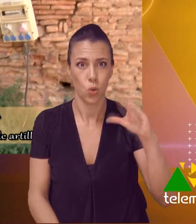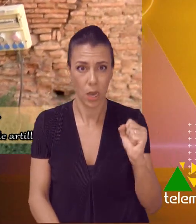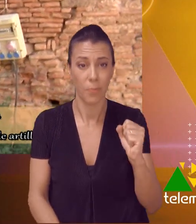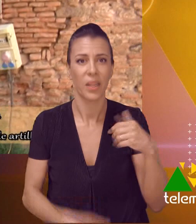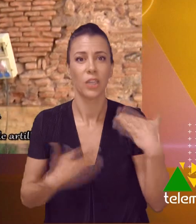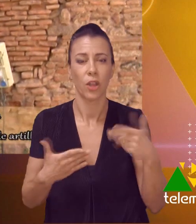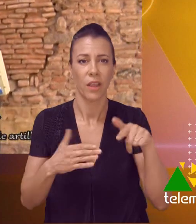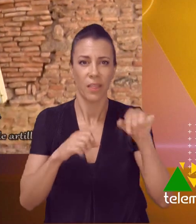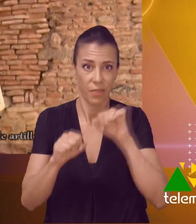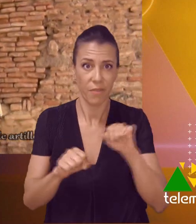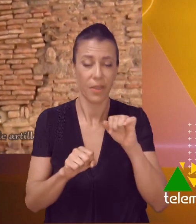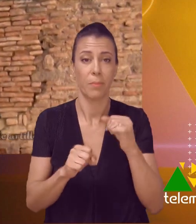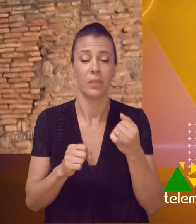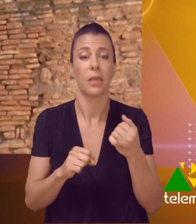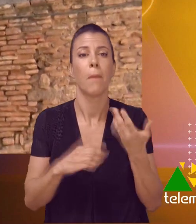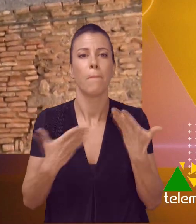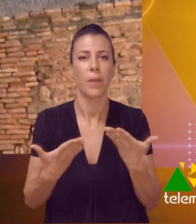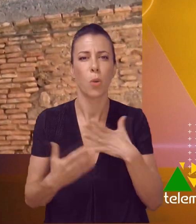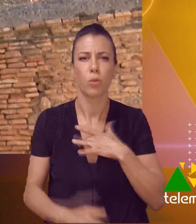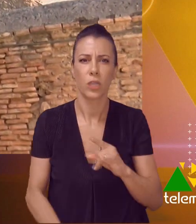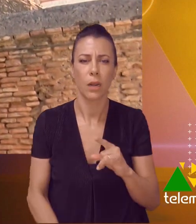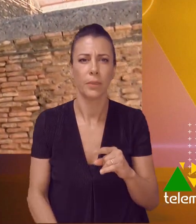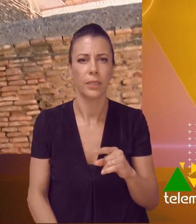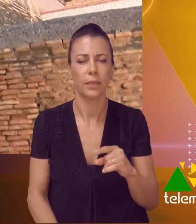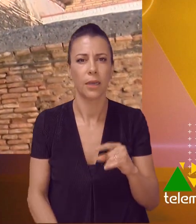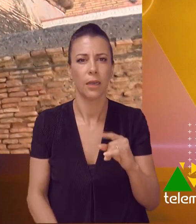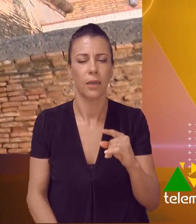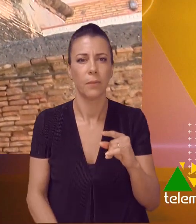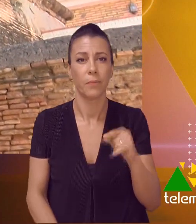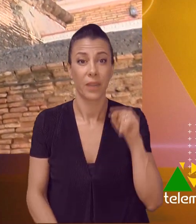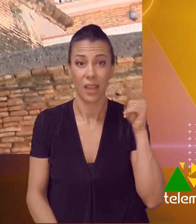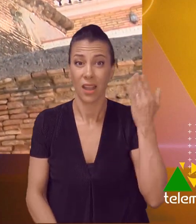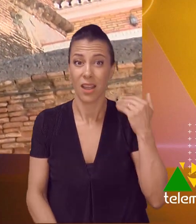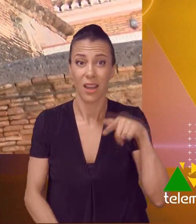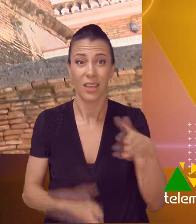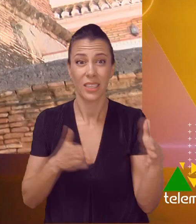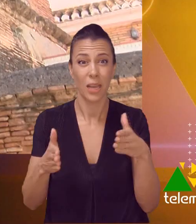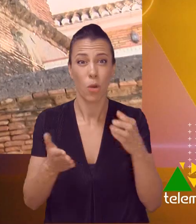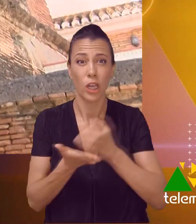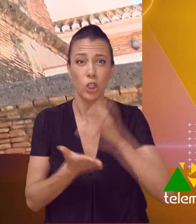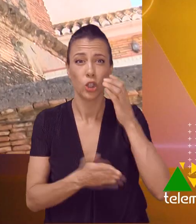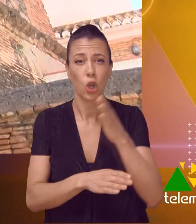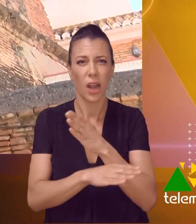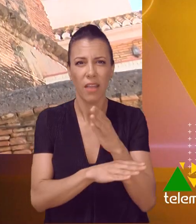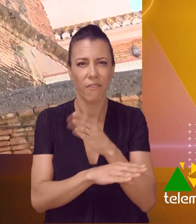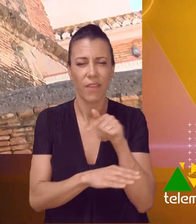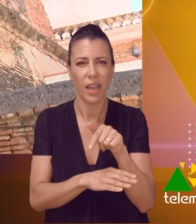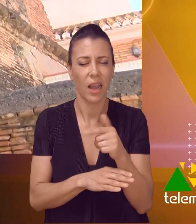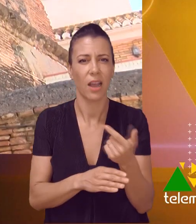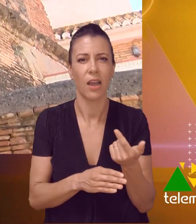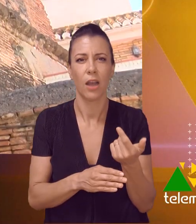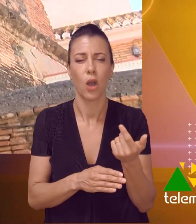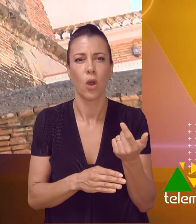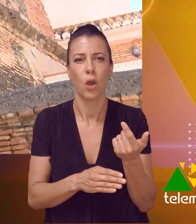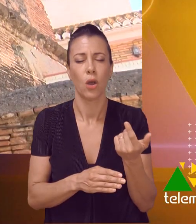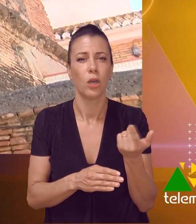que defiende. Hay posiblemente en aquella época la Torre de la Vela estuviera exenta, es decir, no